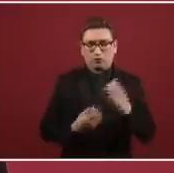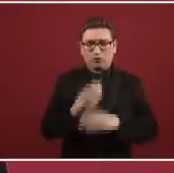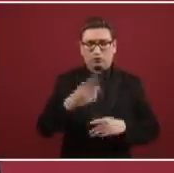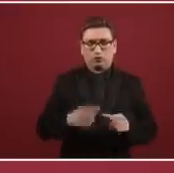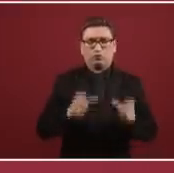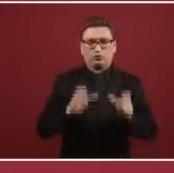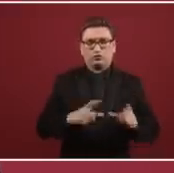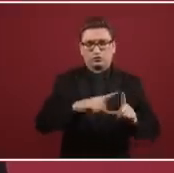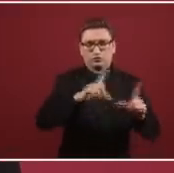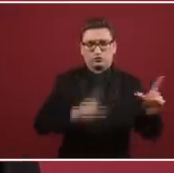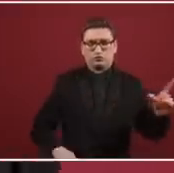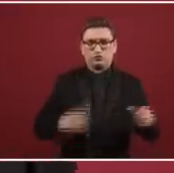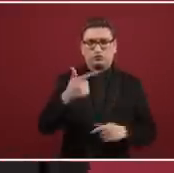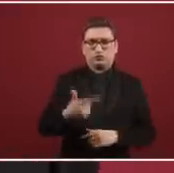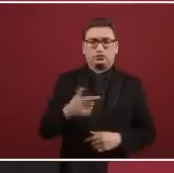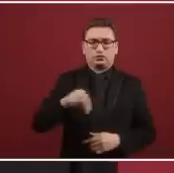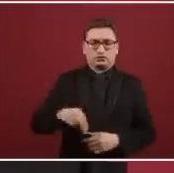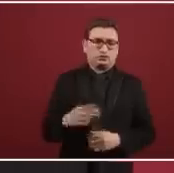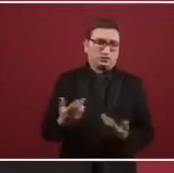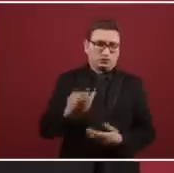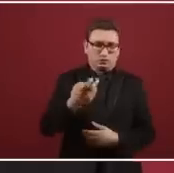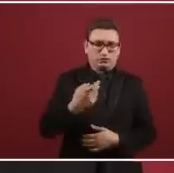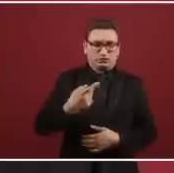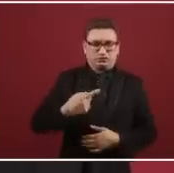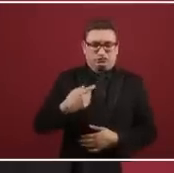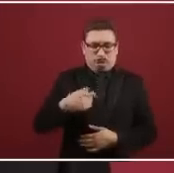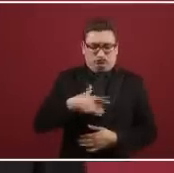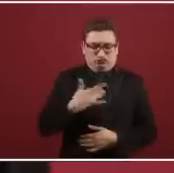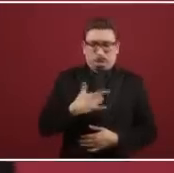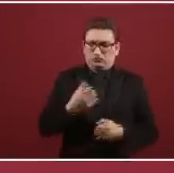estoy seguro de que vamos a poder